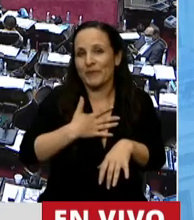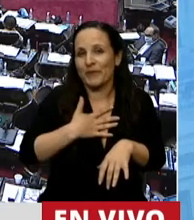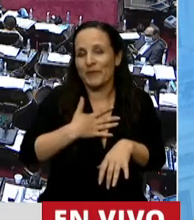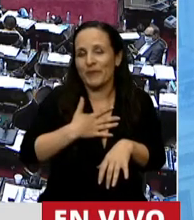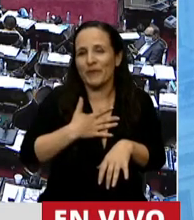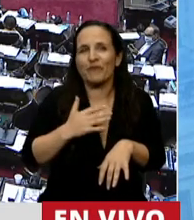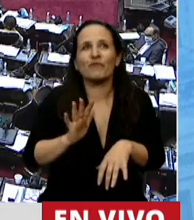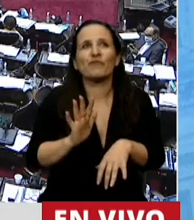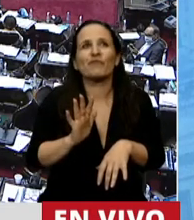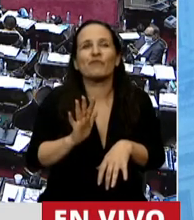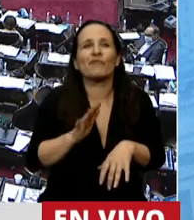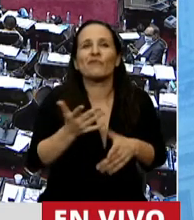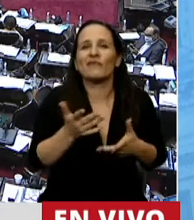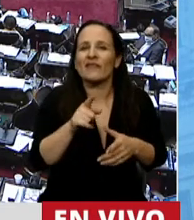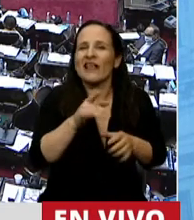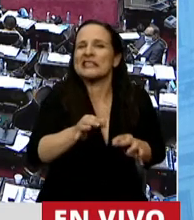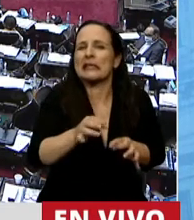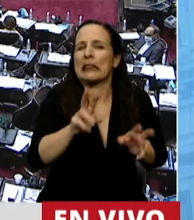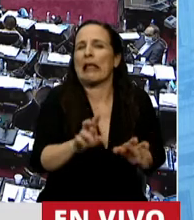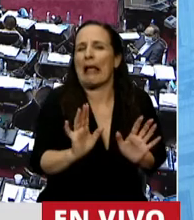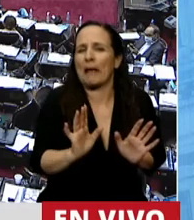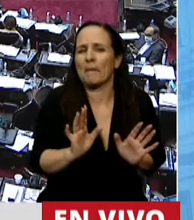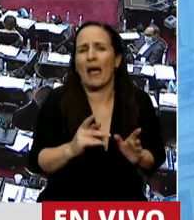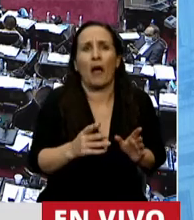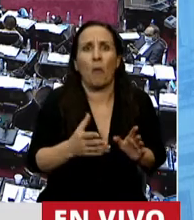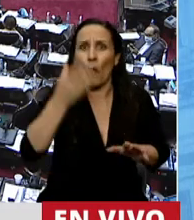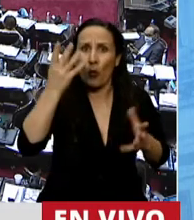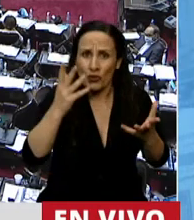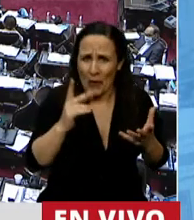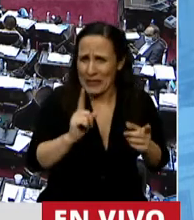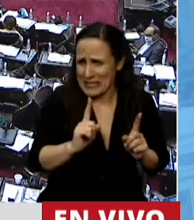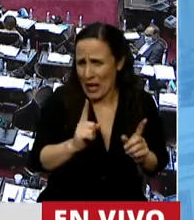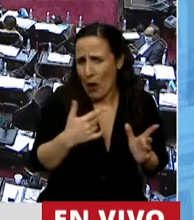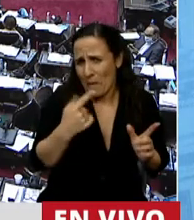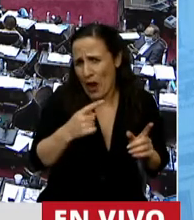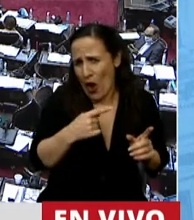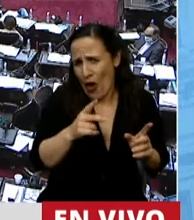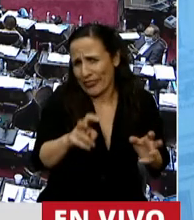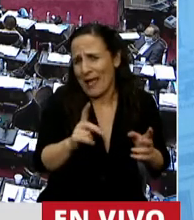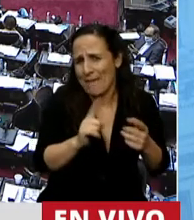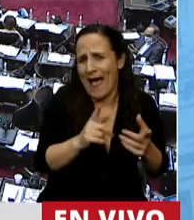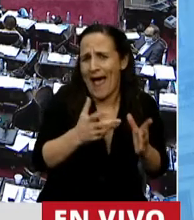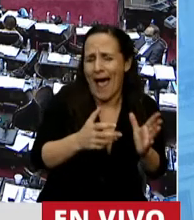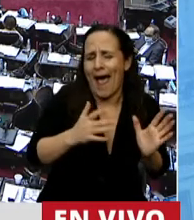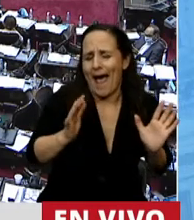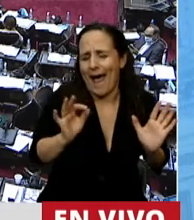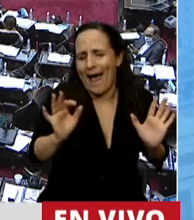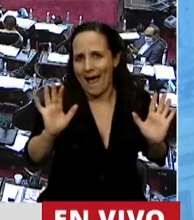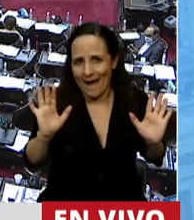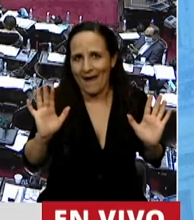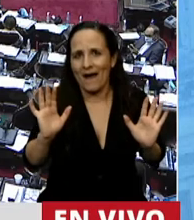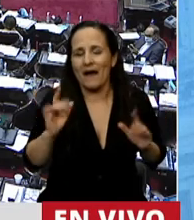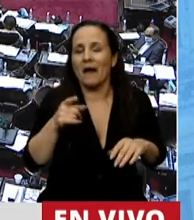a estar en contacto con esta problemática en no muchas oportunidades, pero las suficientes como para definir que lo más